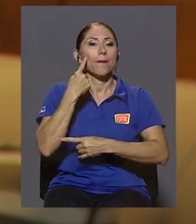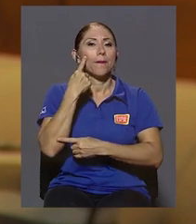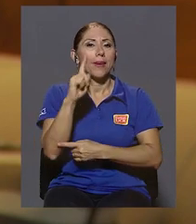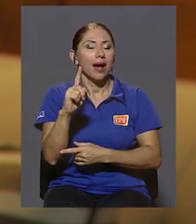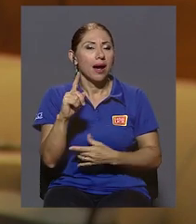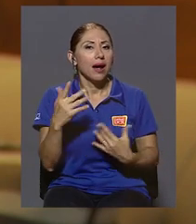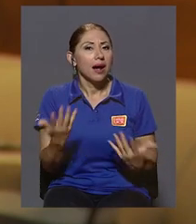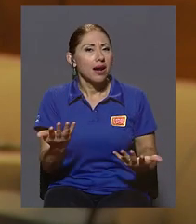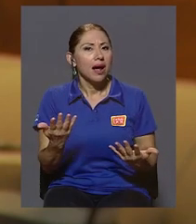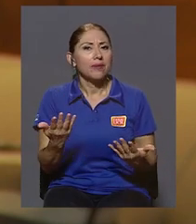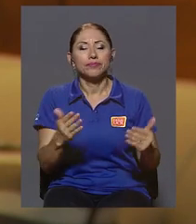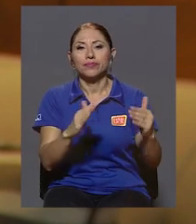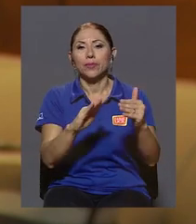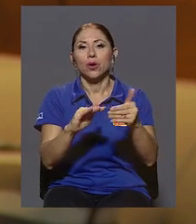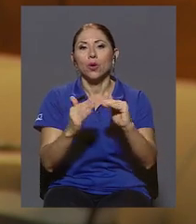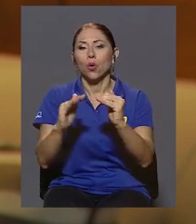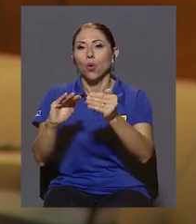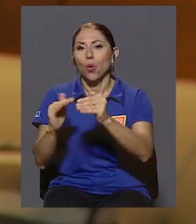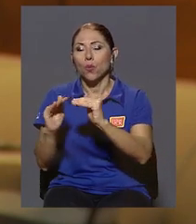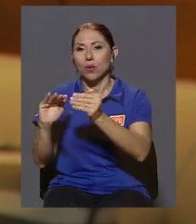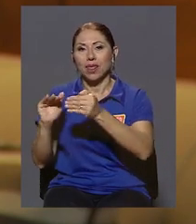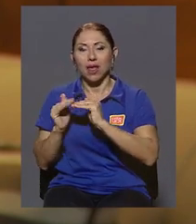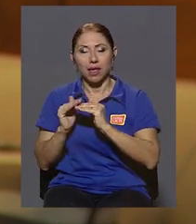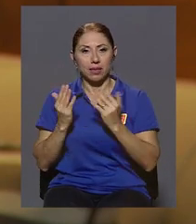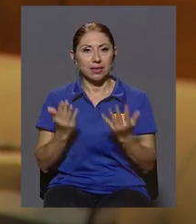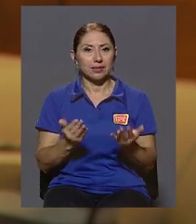que las comunidades